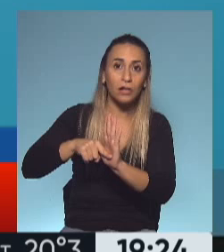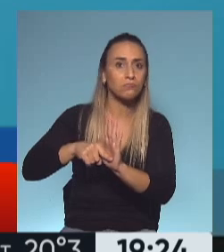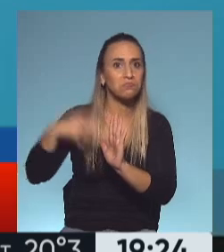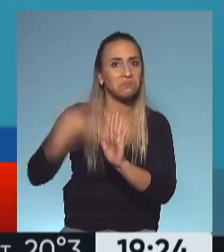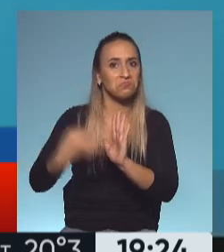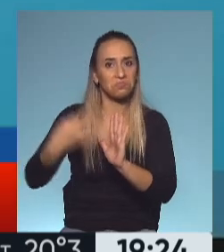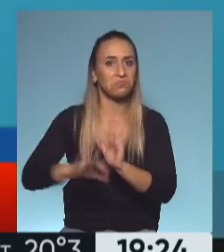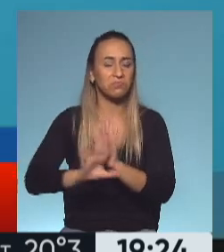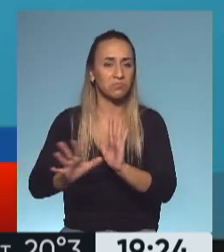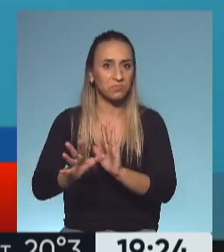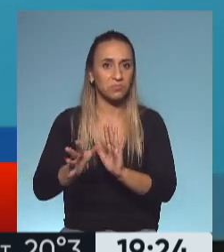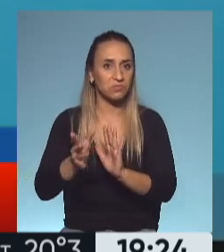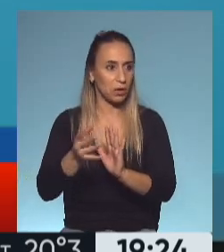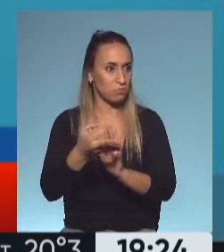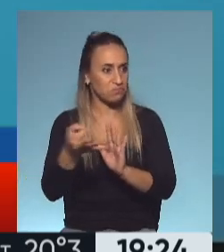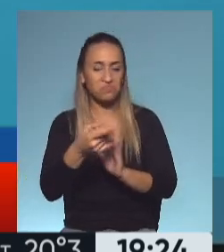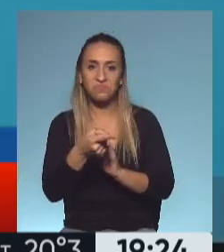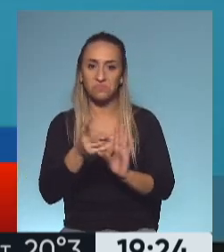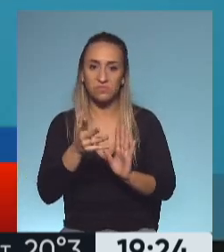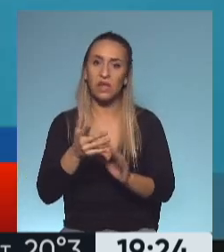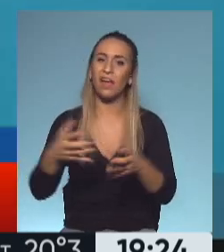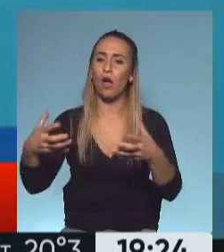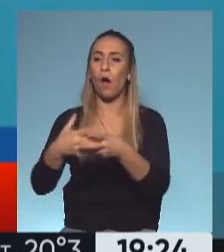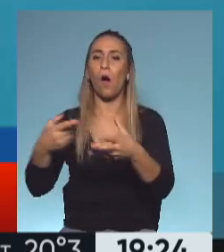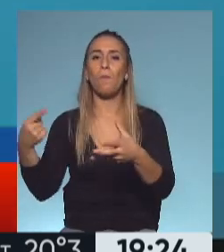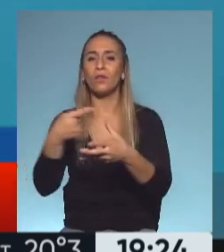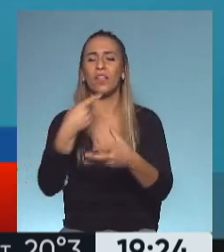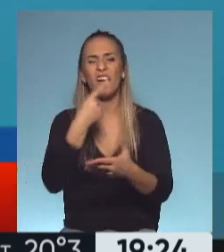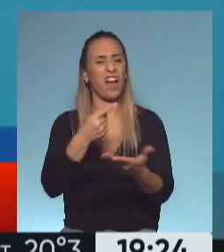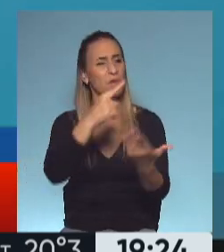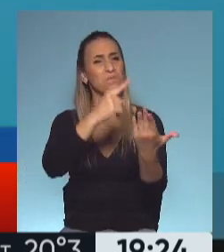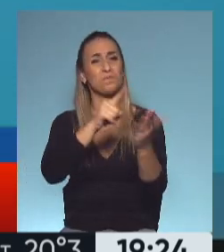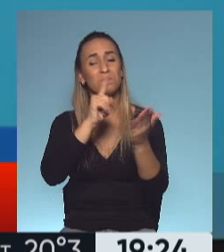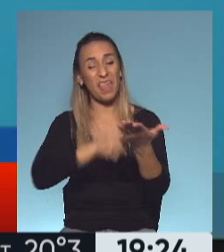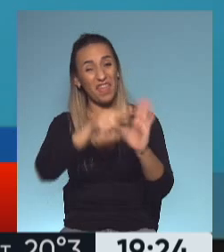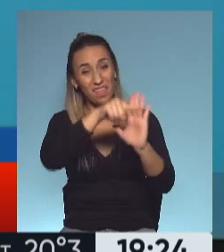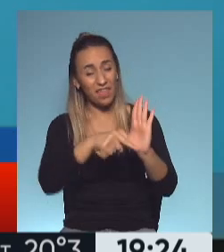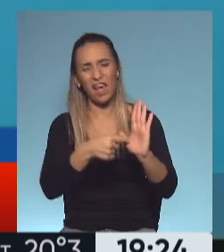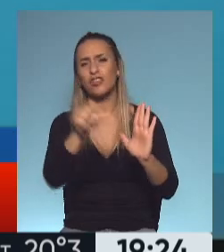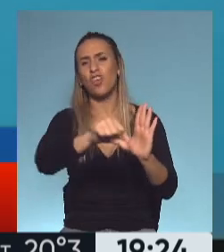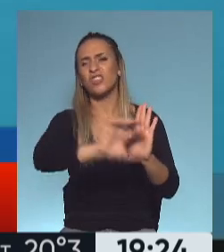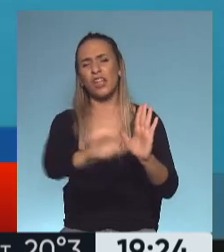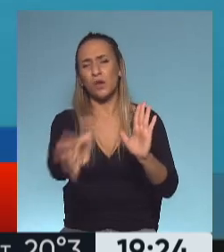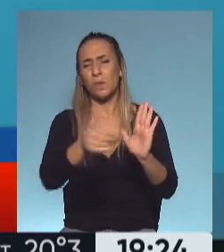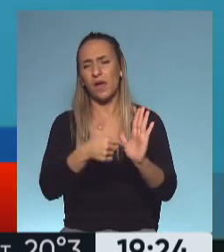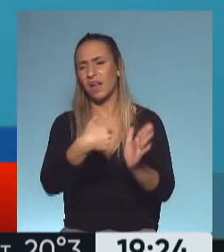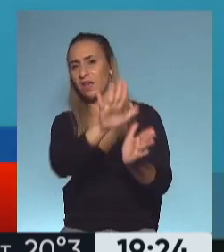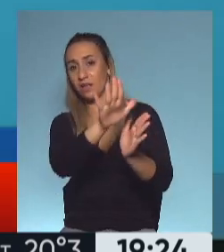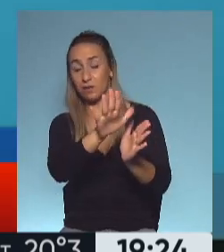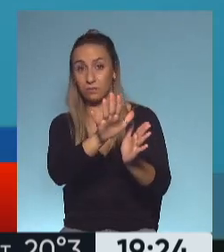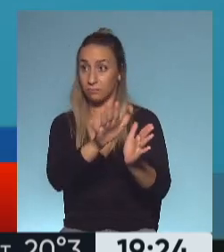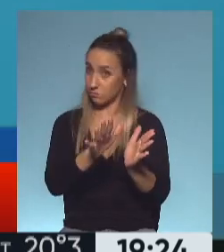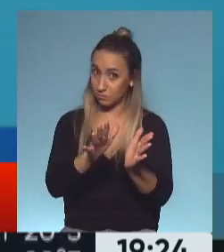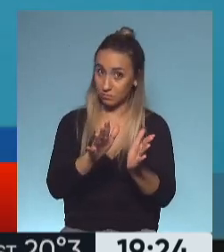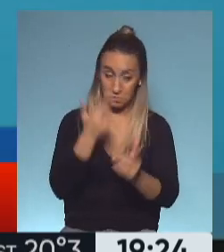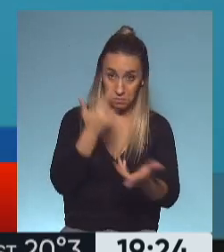que la oposición se obstinaba en decir que no iban a servir o que no eran necesarias. Funcionaron, es lo único que cambió.